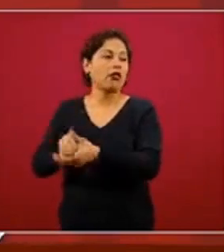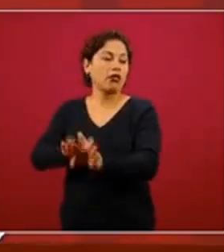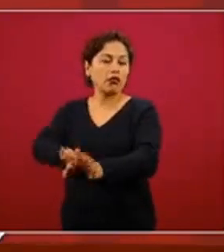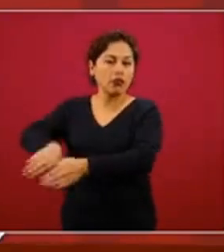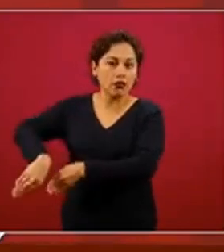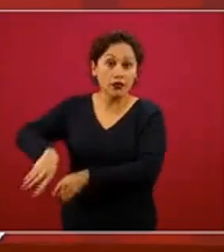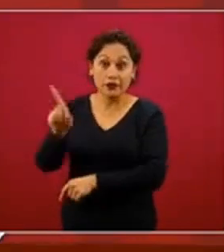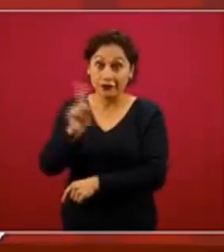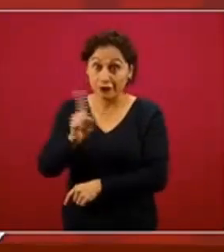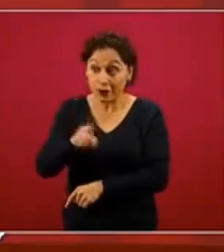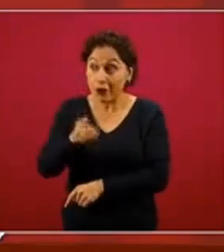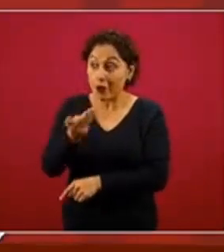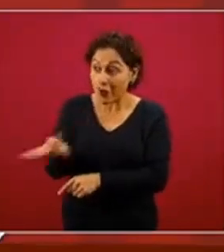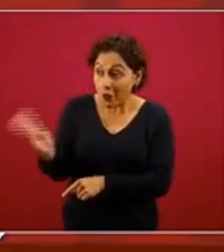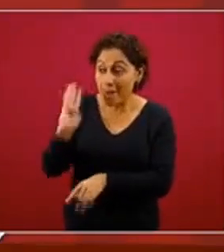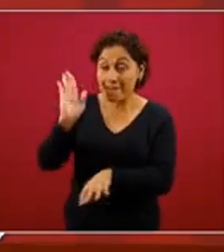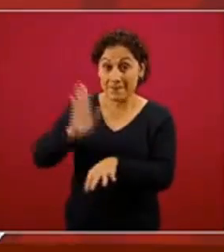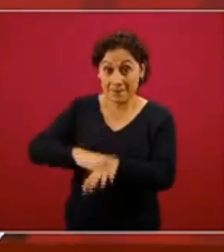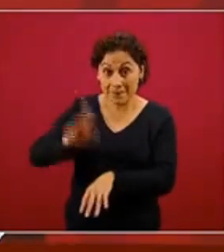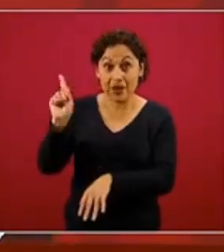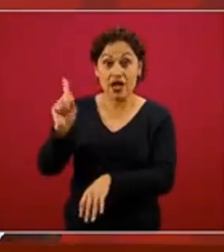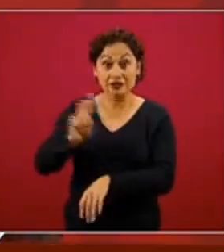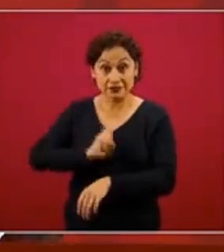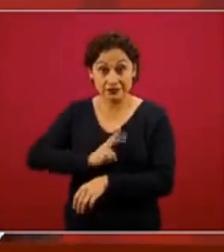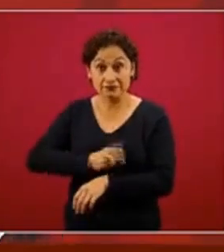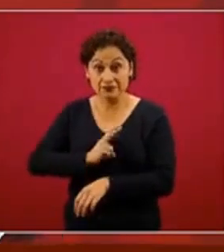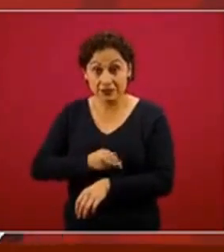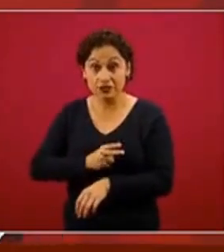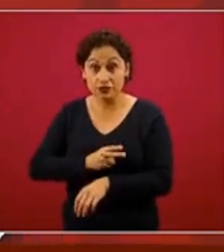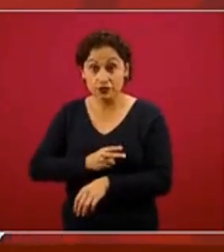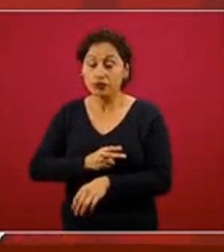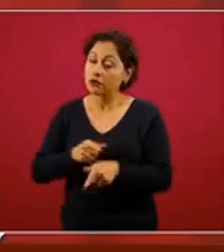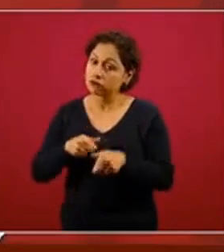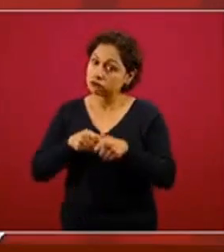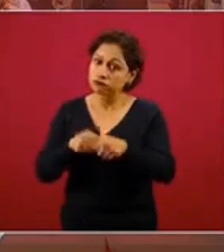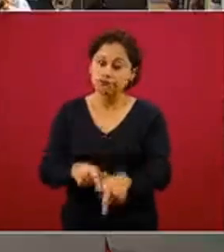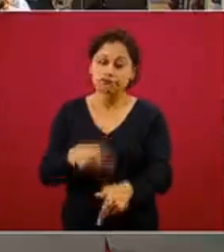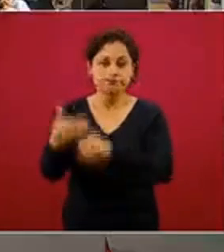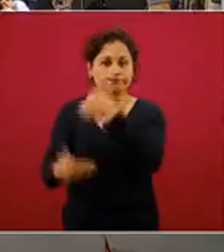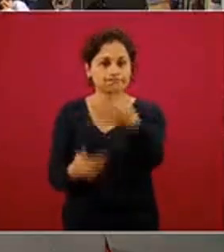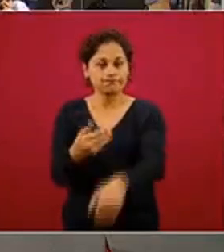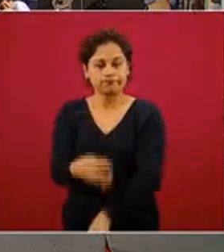gama de vacunas que tenemos y de inmunizaciones que se logran con